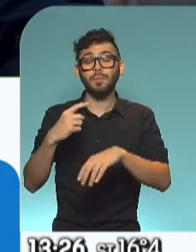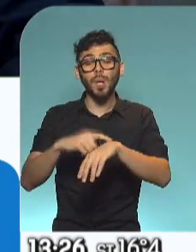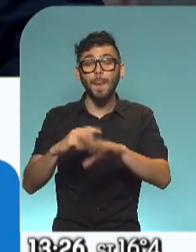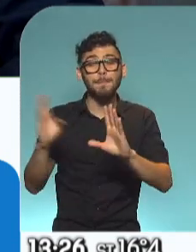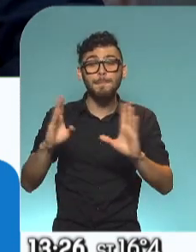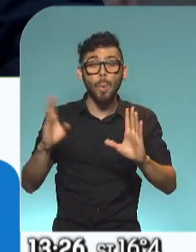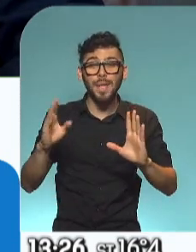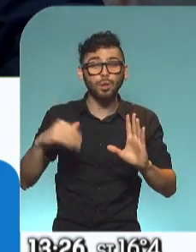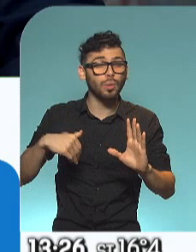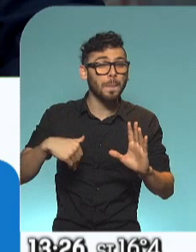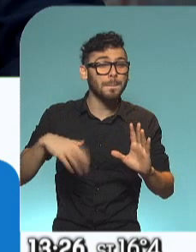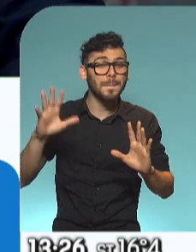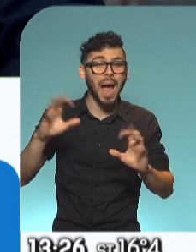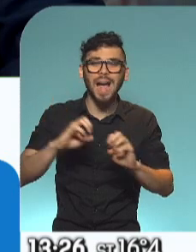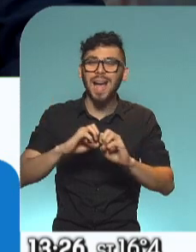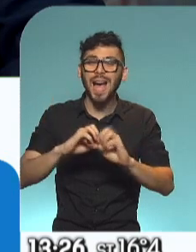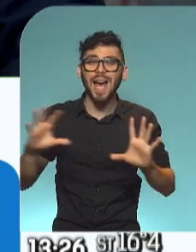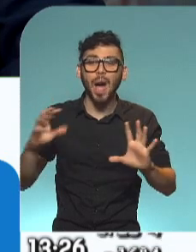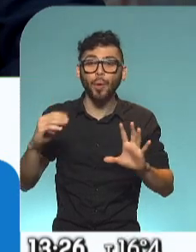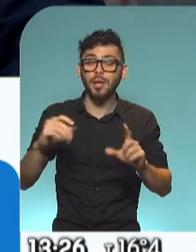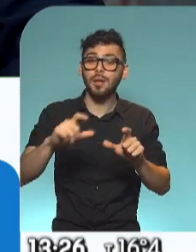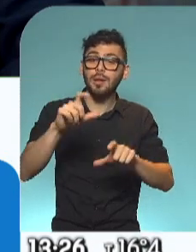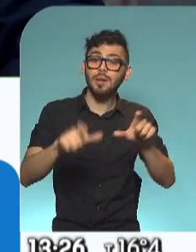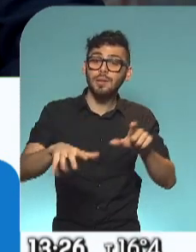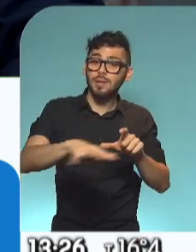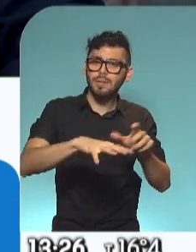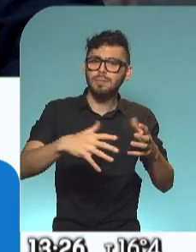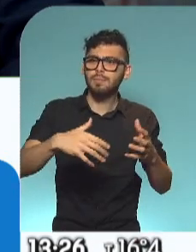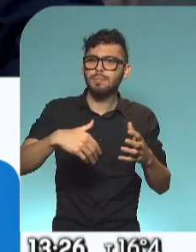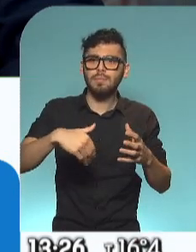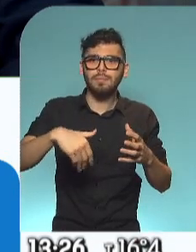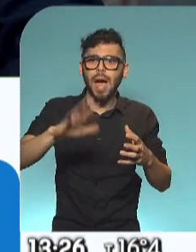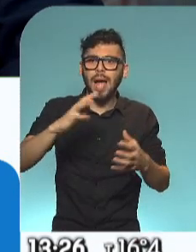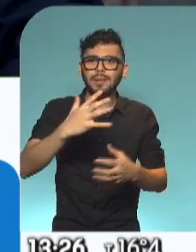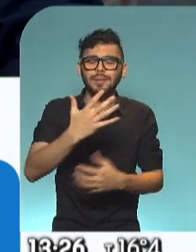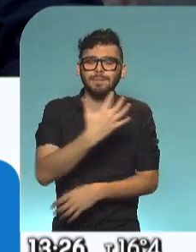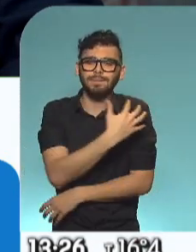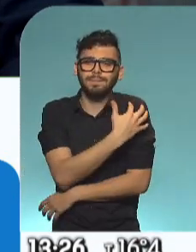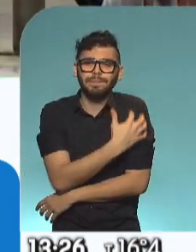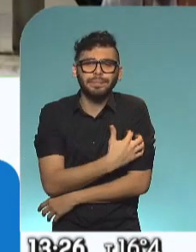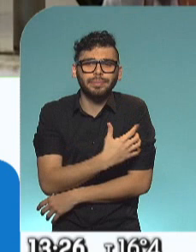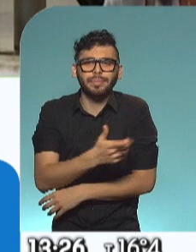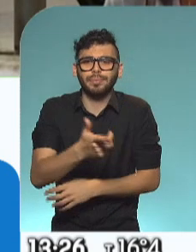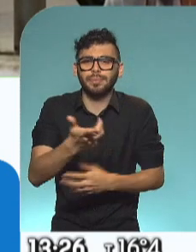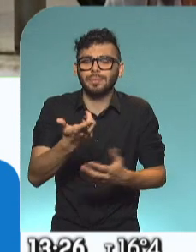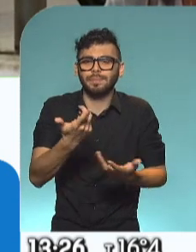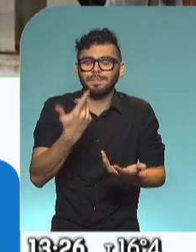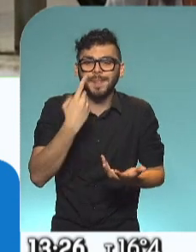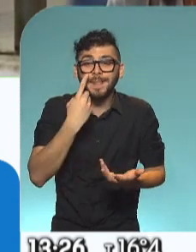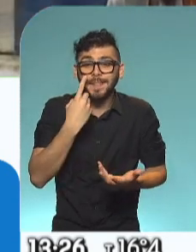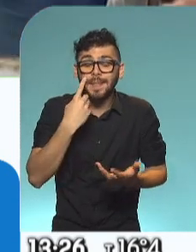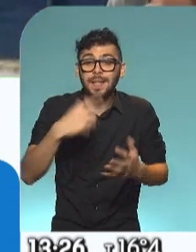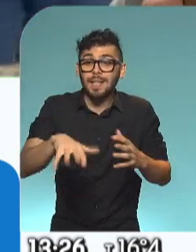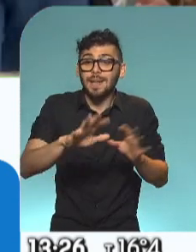es cuando la gente más pobre, la gente menos, digamos, mal situada, etcétera, como